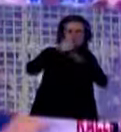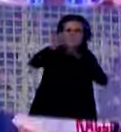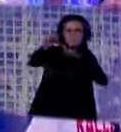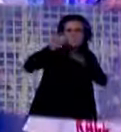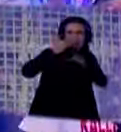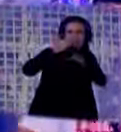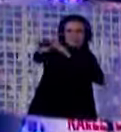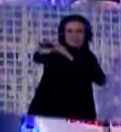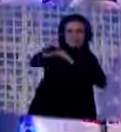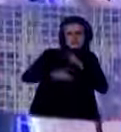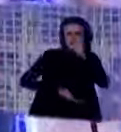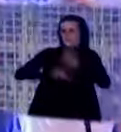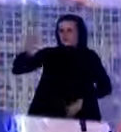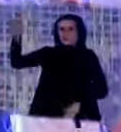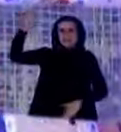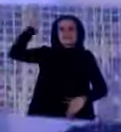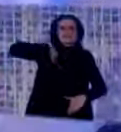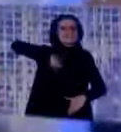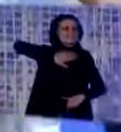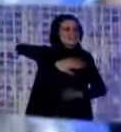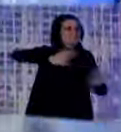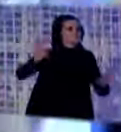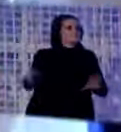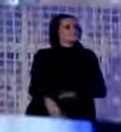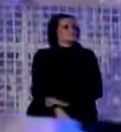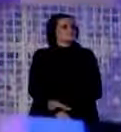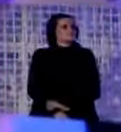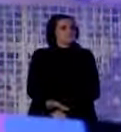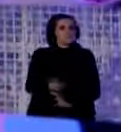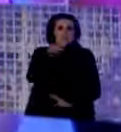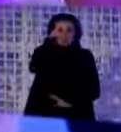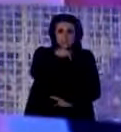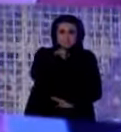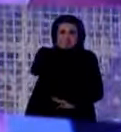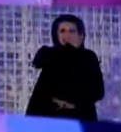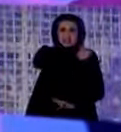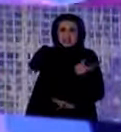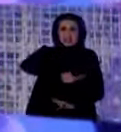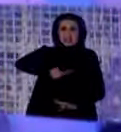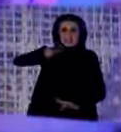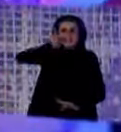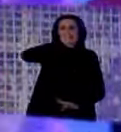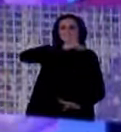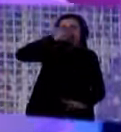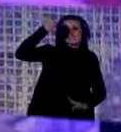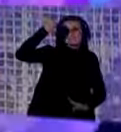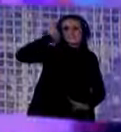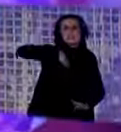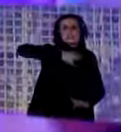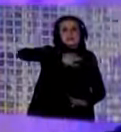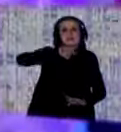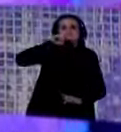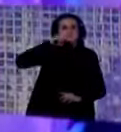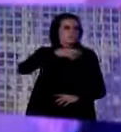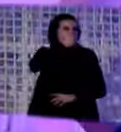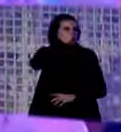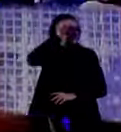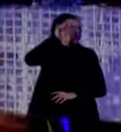estas marcha bella que aquí en Canarias ya